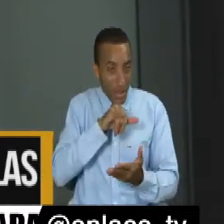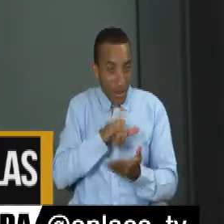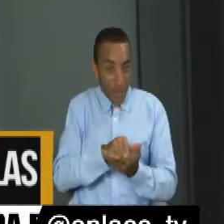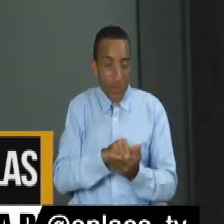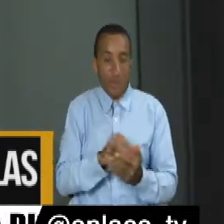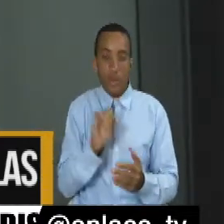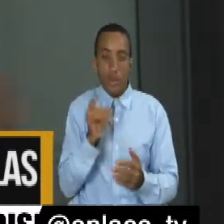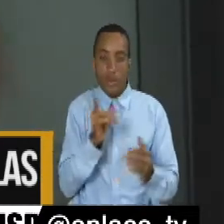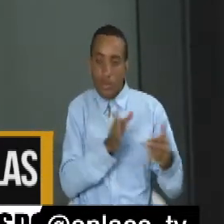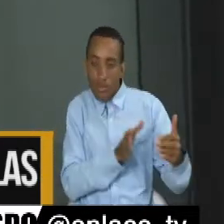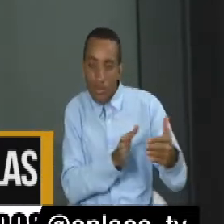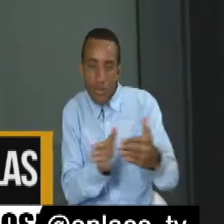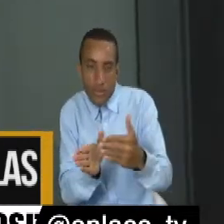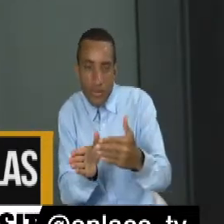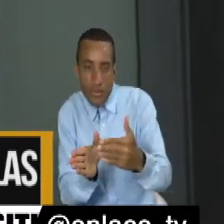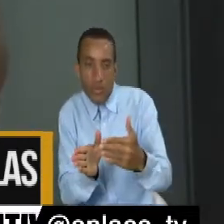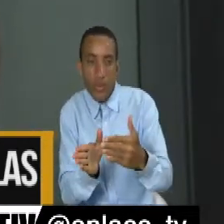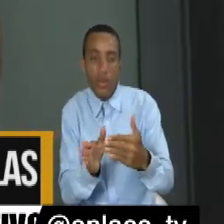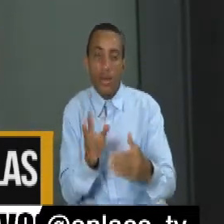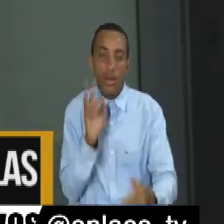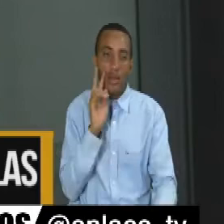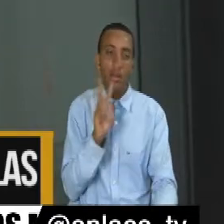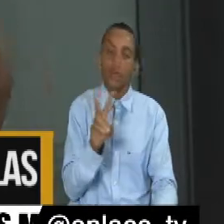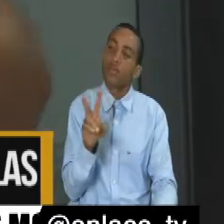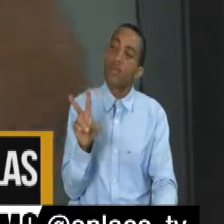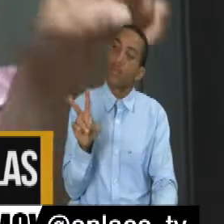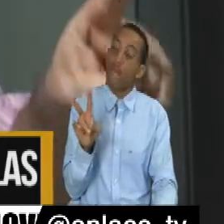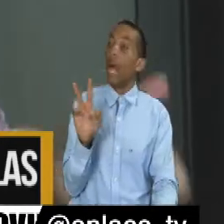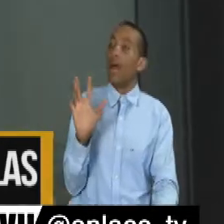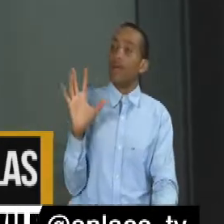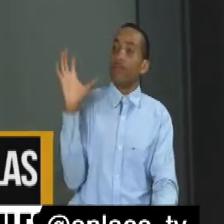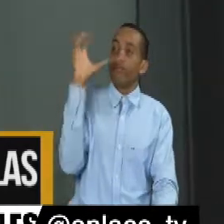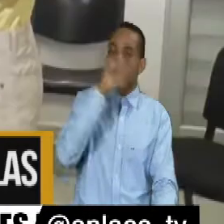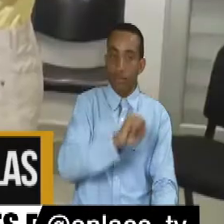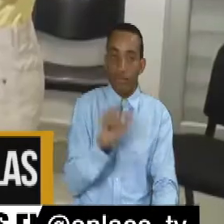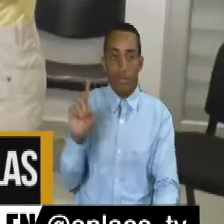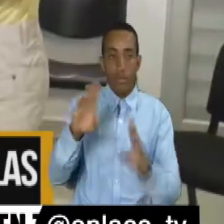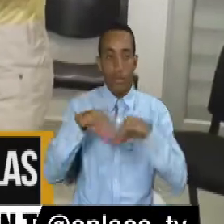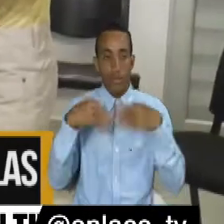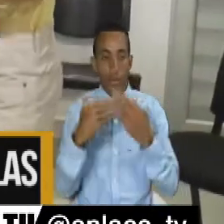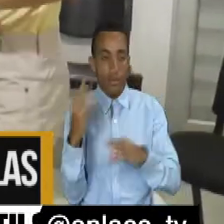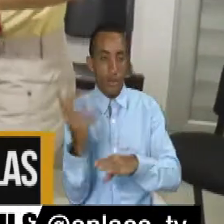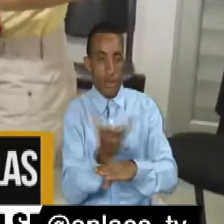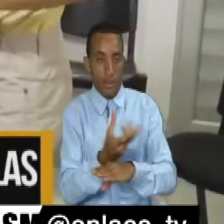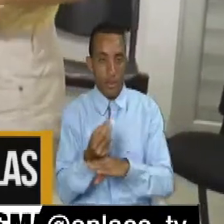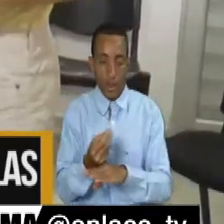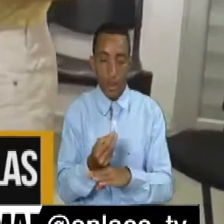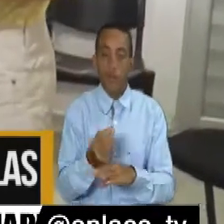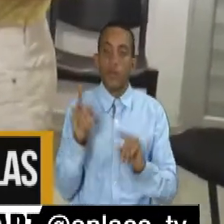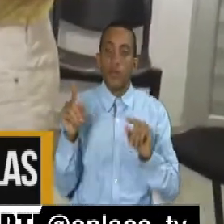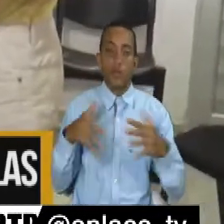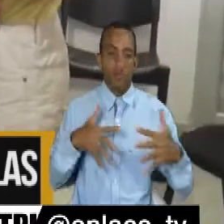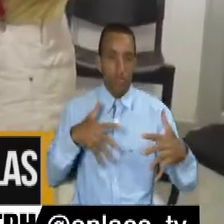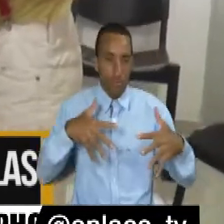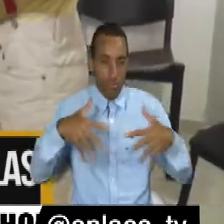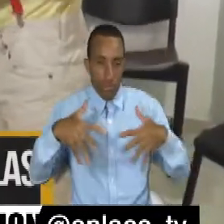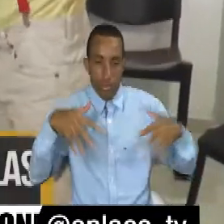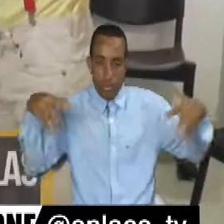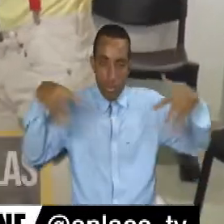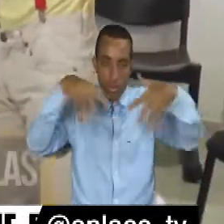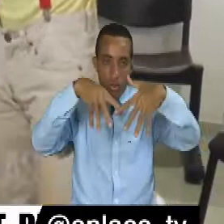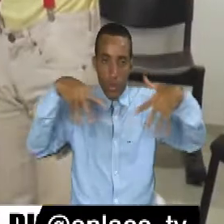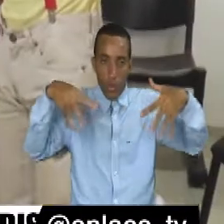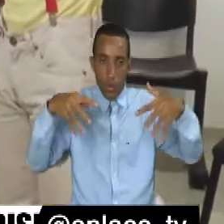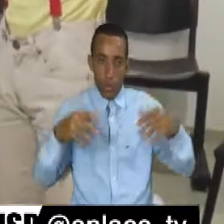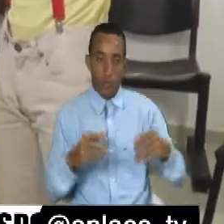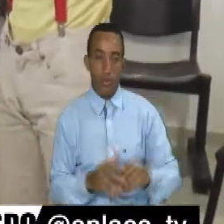callejón que encuentre, vete la mirada allá, que allá encuentras Escuela de Arte Las Tablas. No hay excusas para perderse esta especial programación de la Escuela de Arte